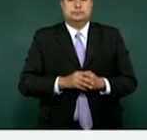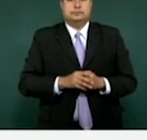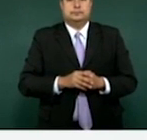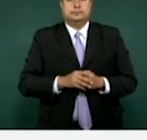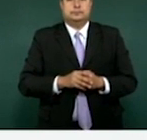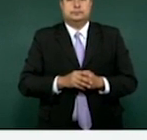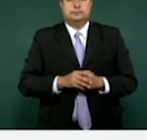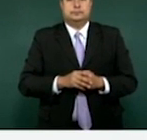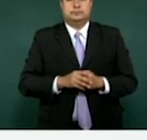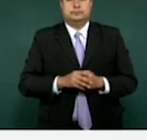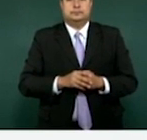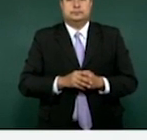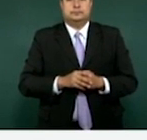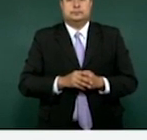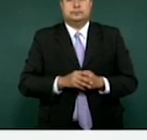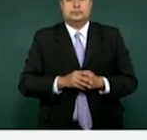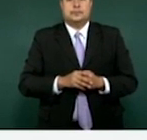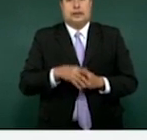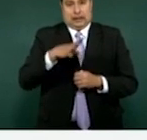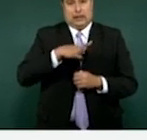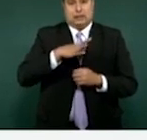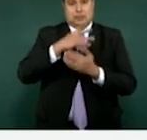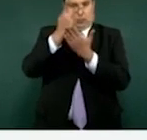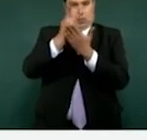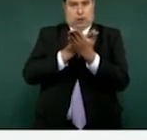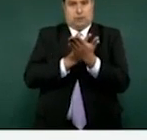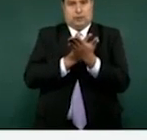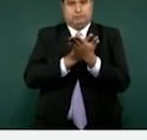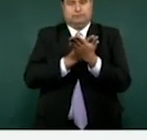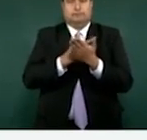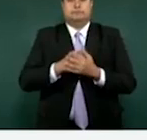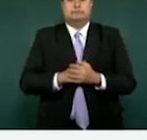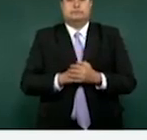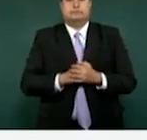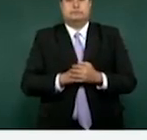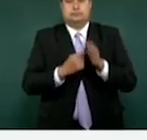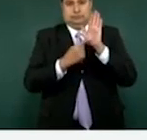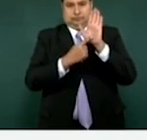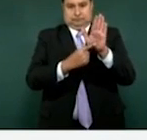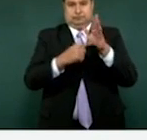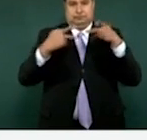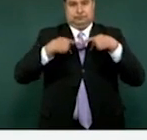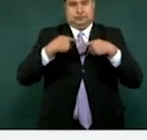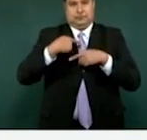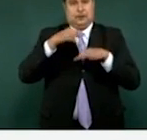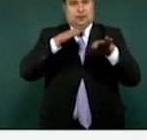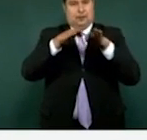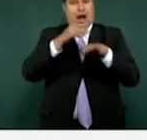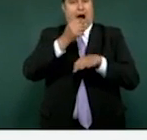Este es el programa de Cañeros.